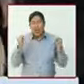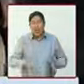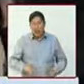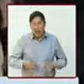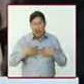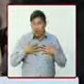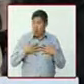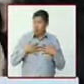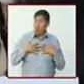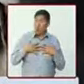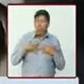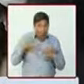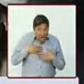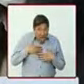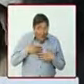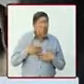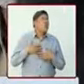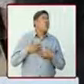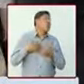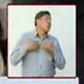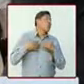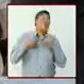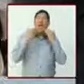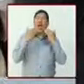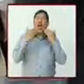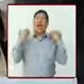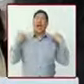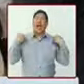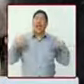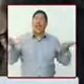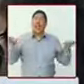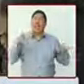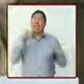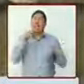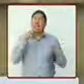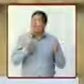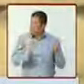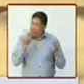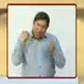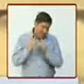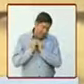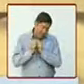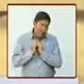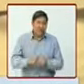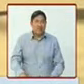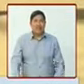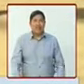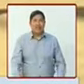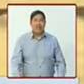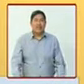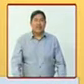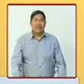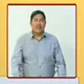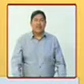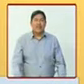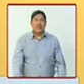Richard. Uy, gracias a Dios, unos ángeles. ¿Vamos? Podemos ir. Acompáñeme, don Richard.